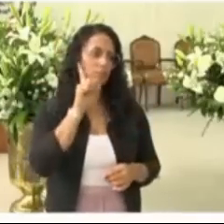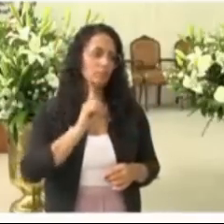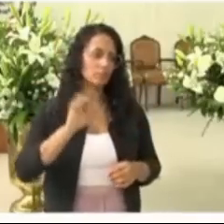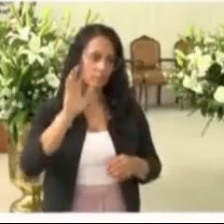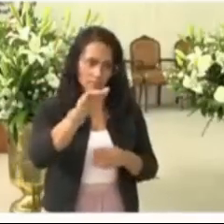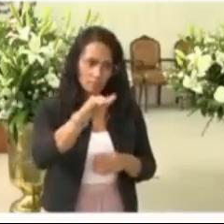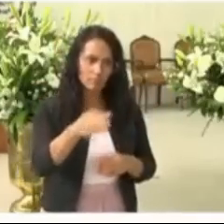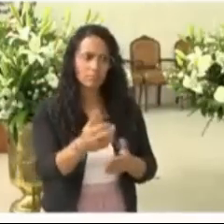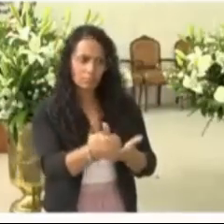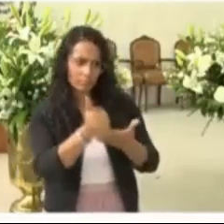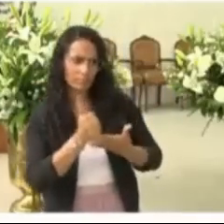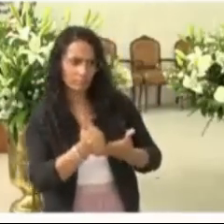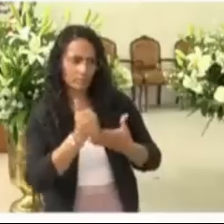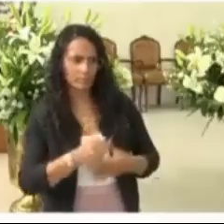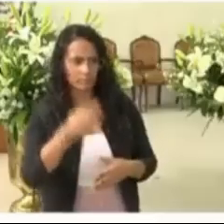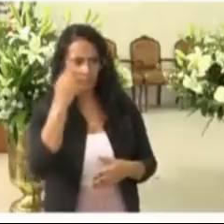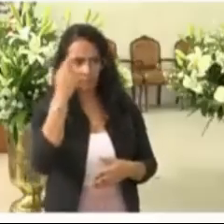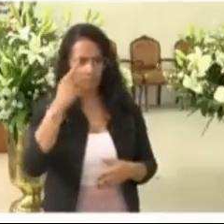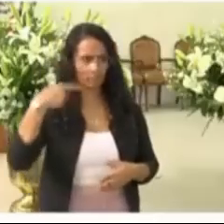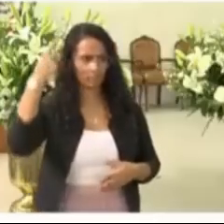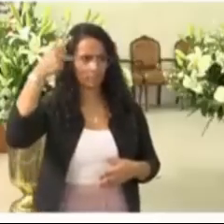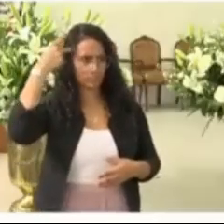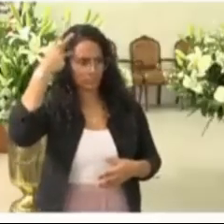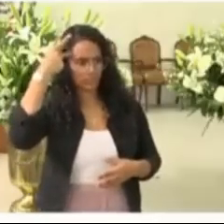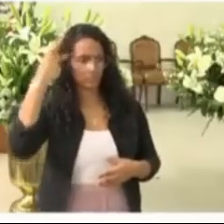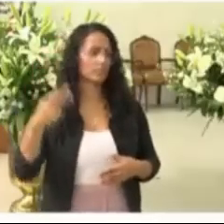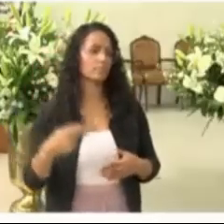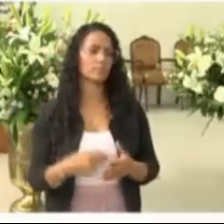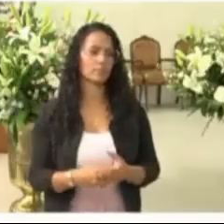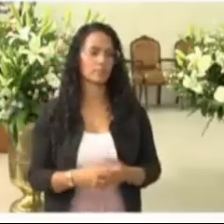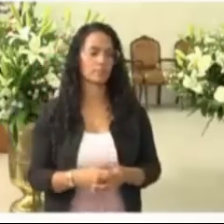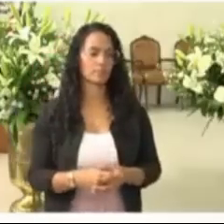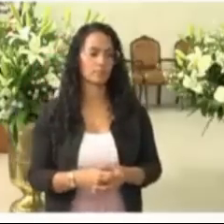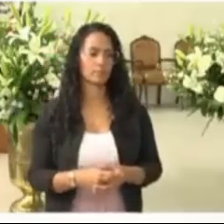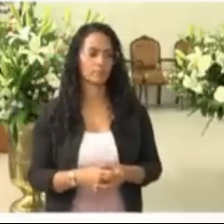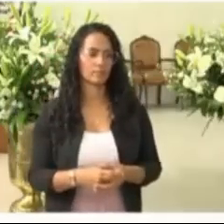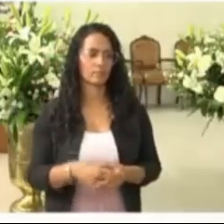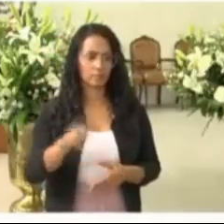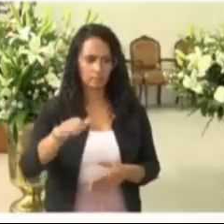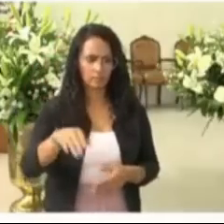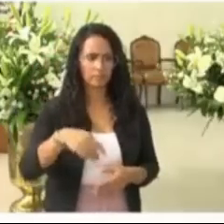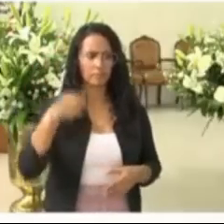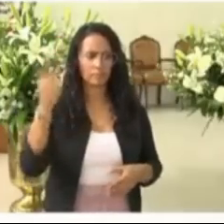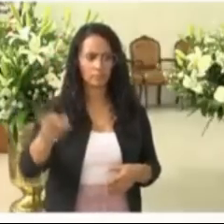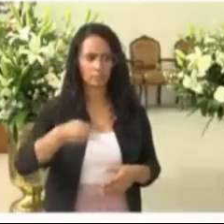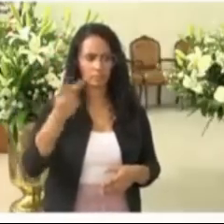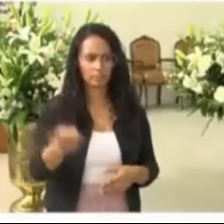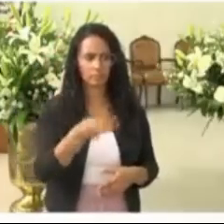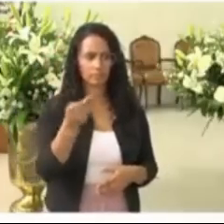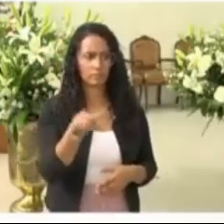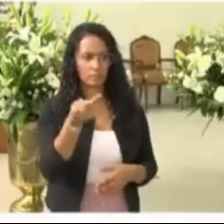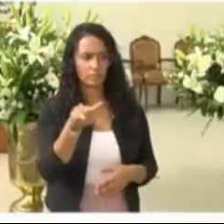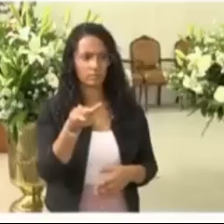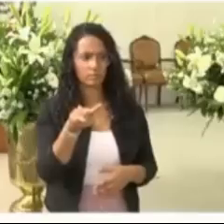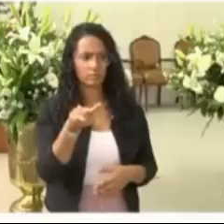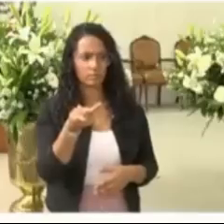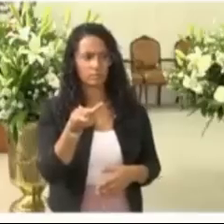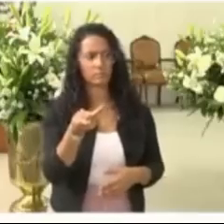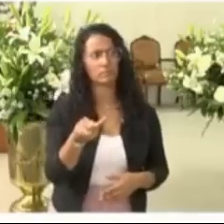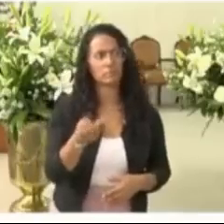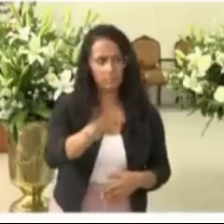con algún servidor. Y en el caso particular, la pregunta era: hermano, ya no aguanto a mi